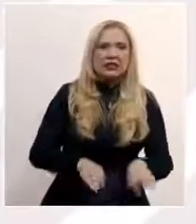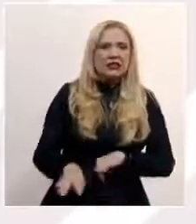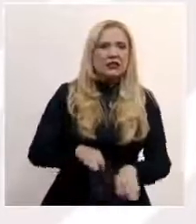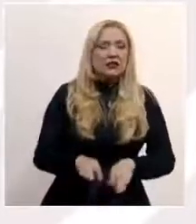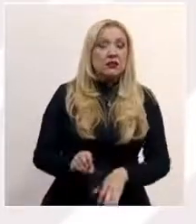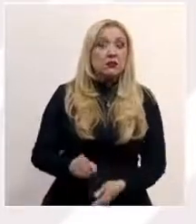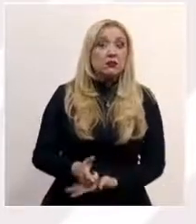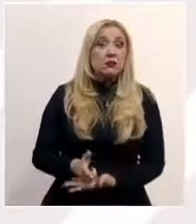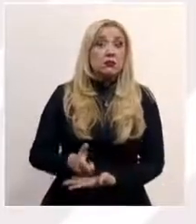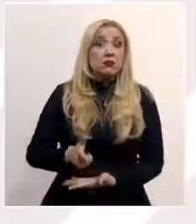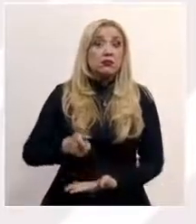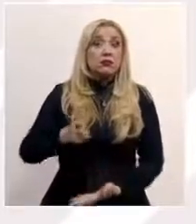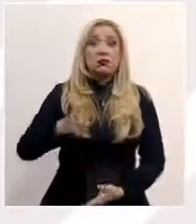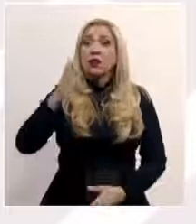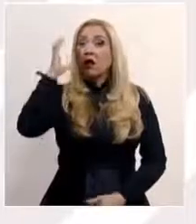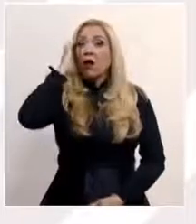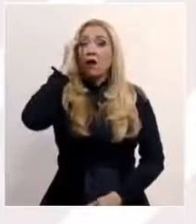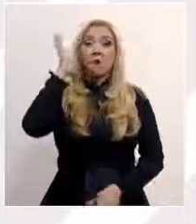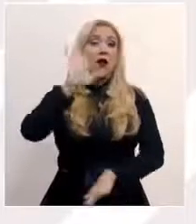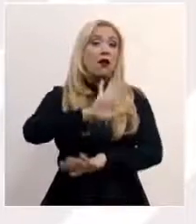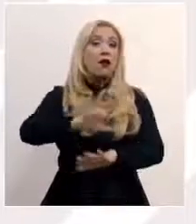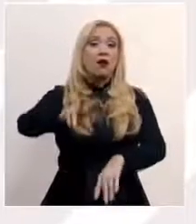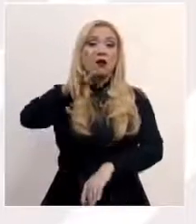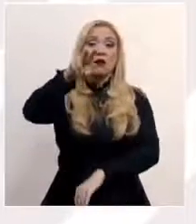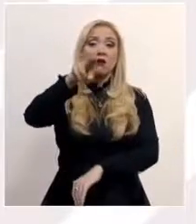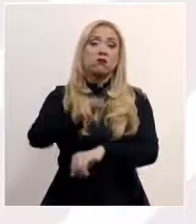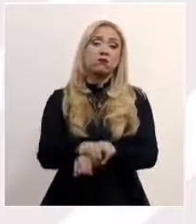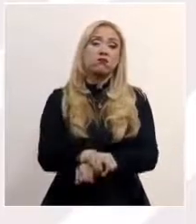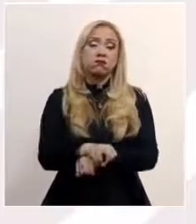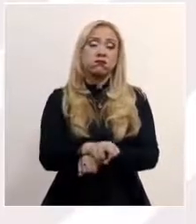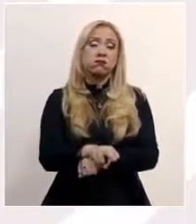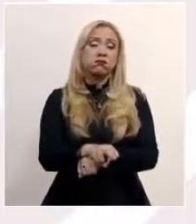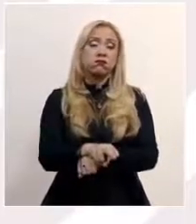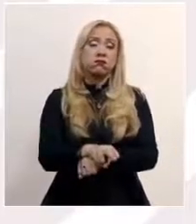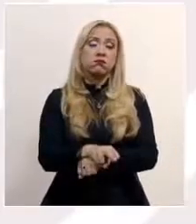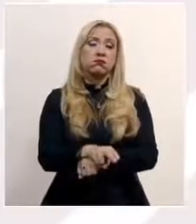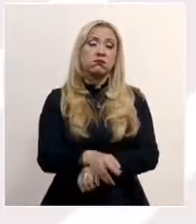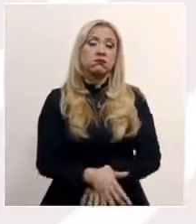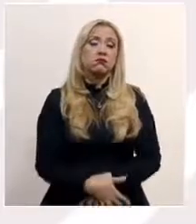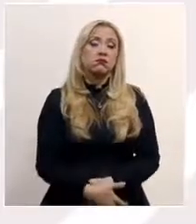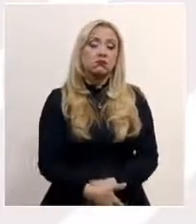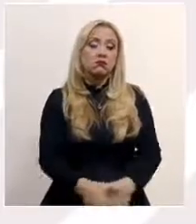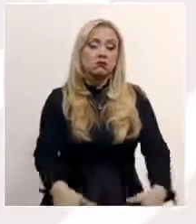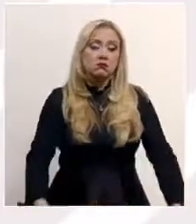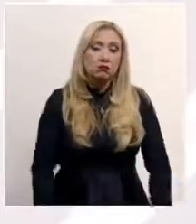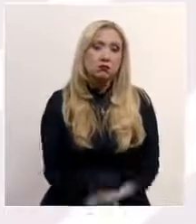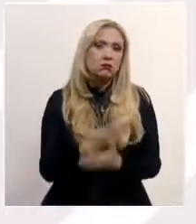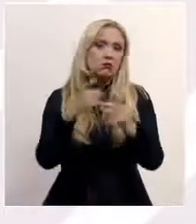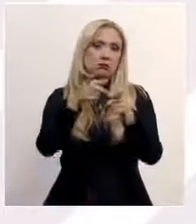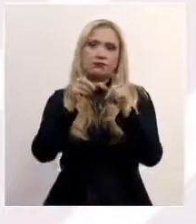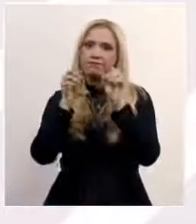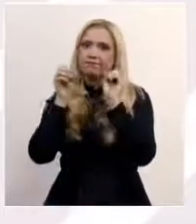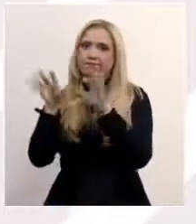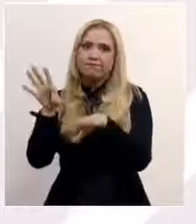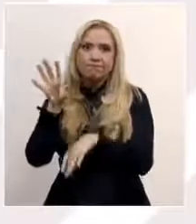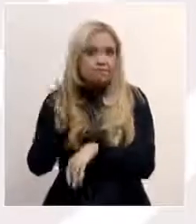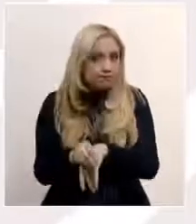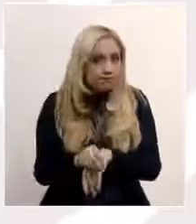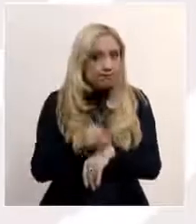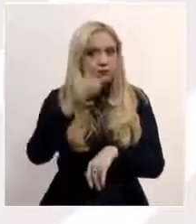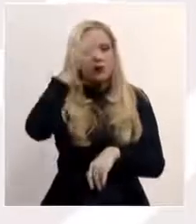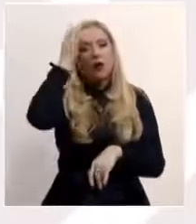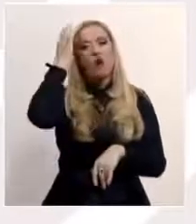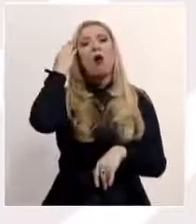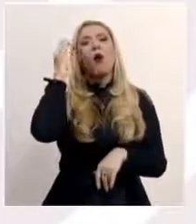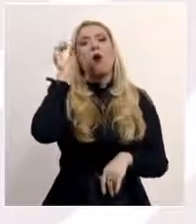ejemplo, cama, ¿no? Reposo absoluto para mantener su embarazo, pues lo tiene que asumir como tiene que asumir cuando